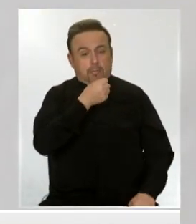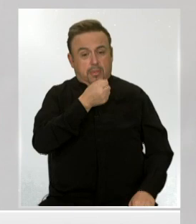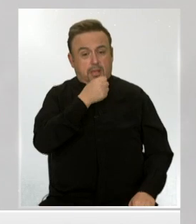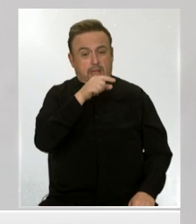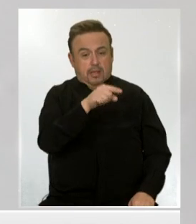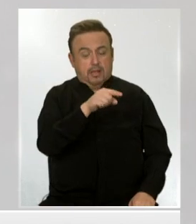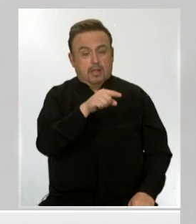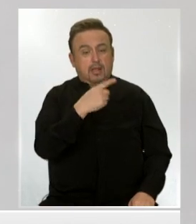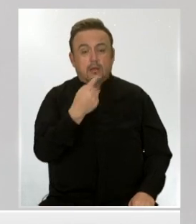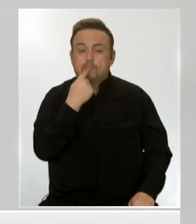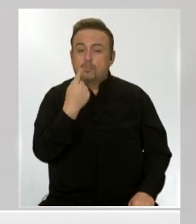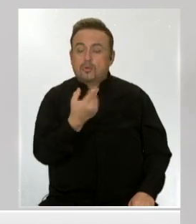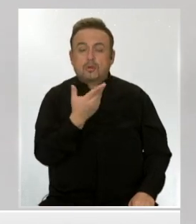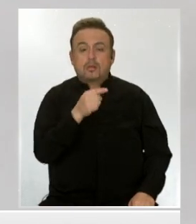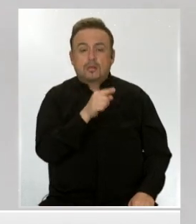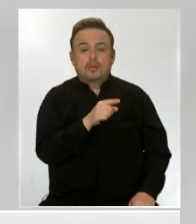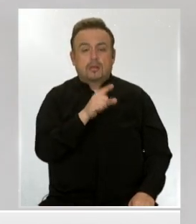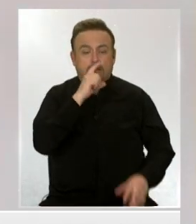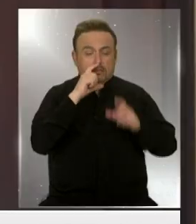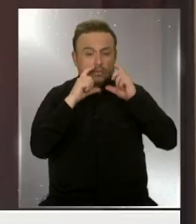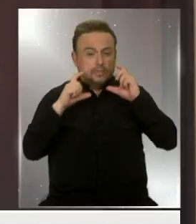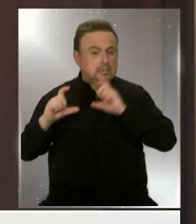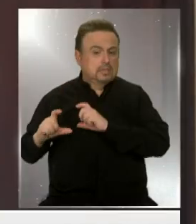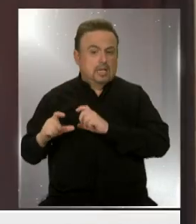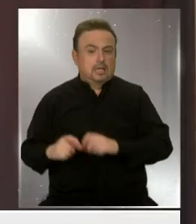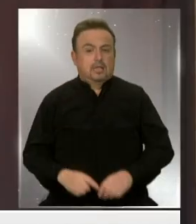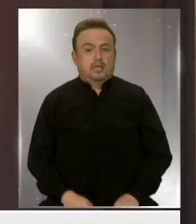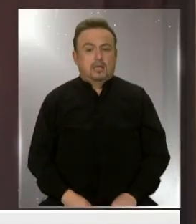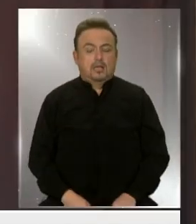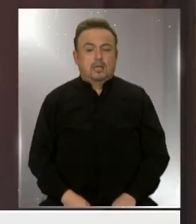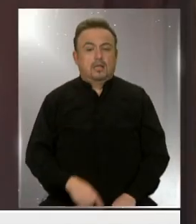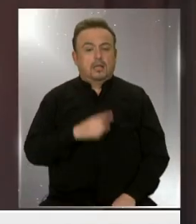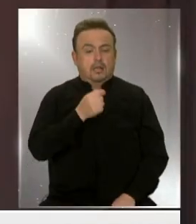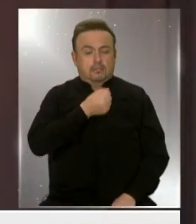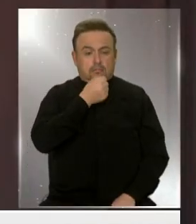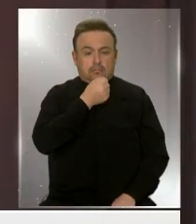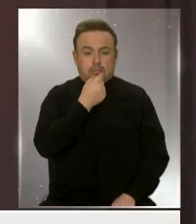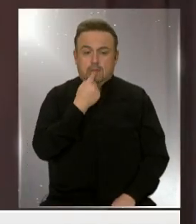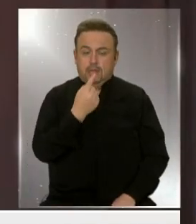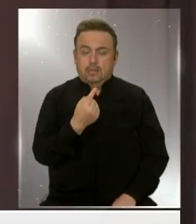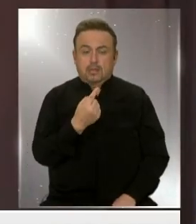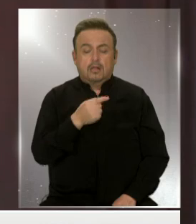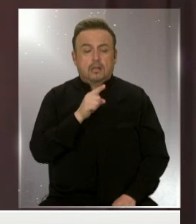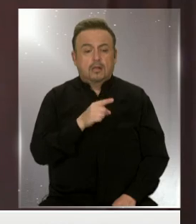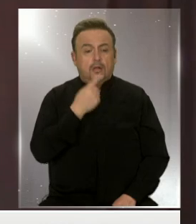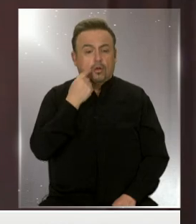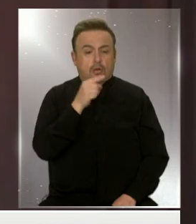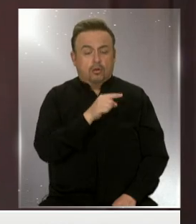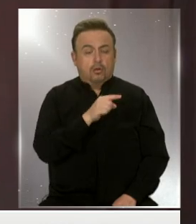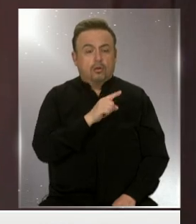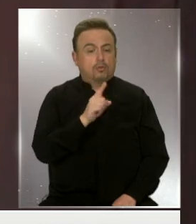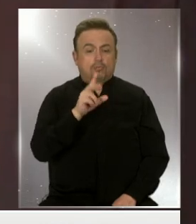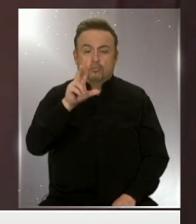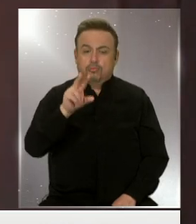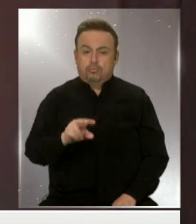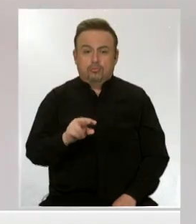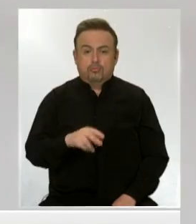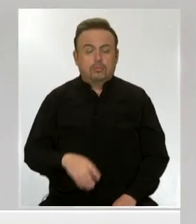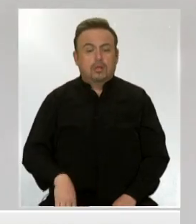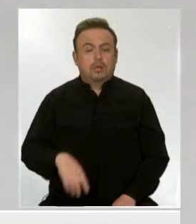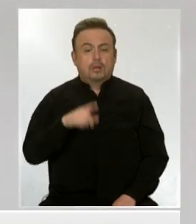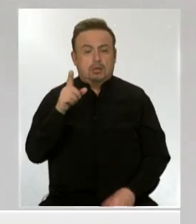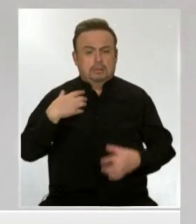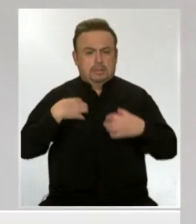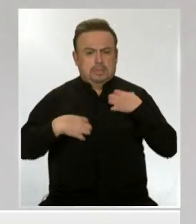que le estaba formulando una pregunta, que se quitara la mascarilla. El reportero de la agencia Reuters, Jeff Mason, se negó a hacerlo, lo